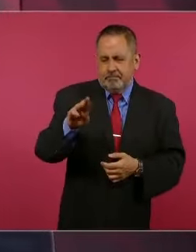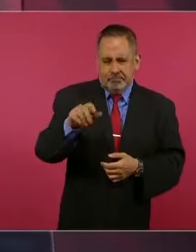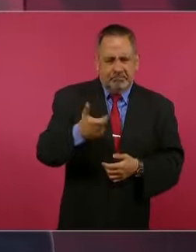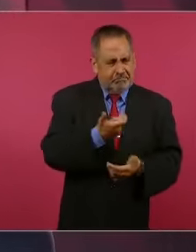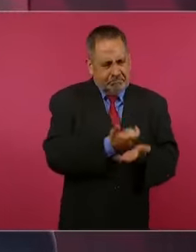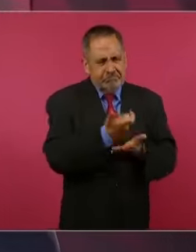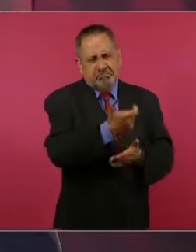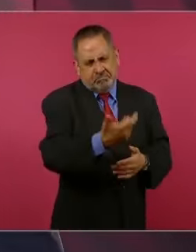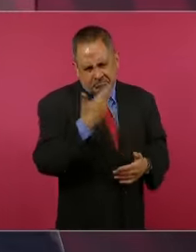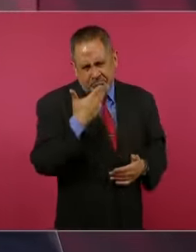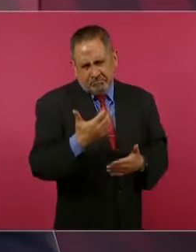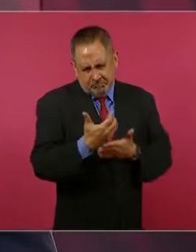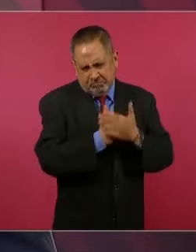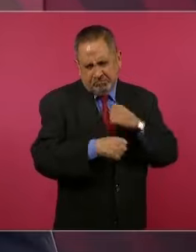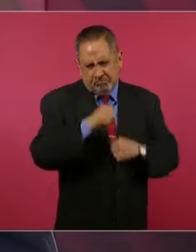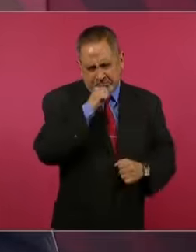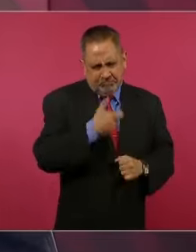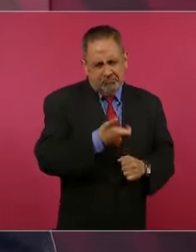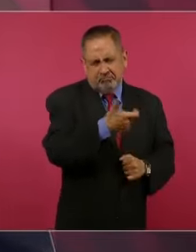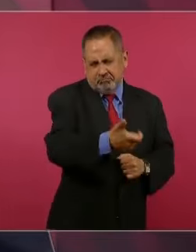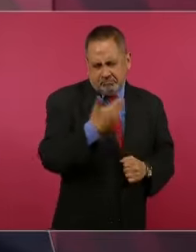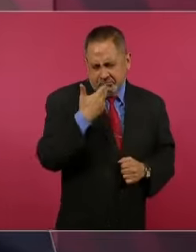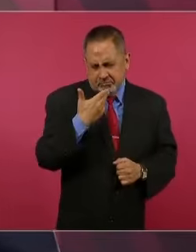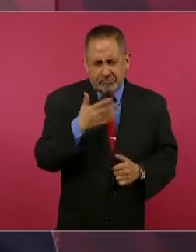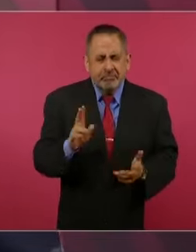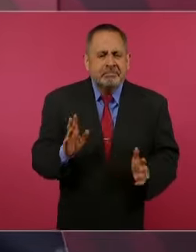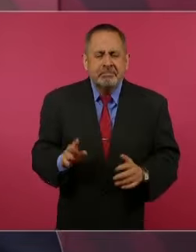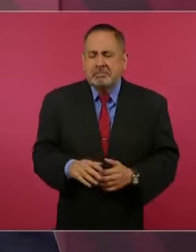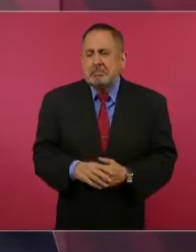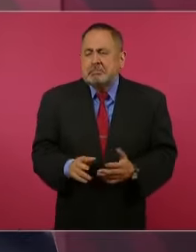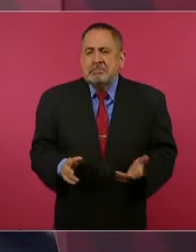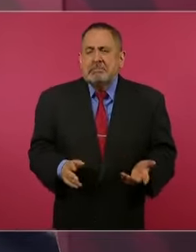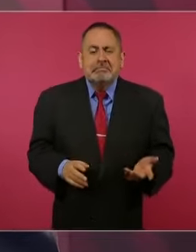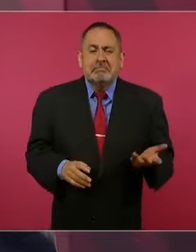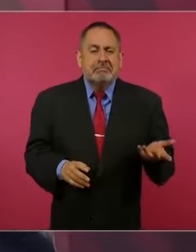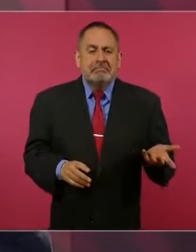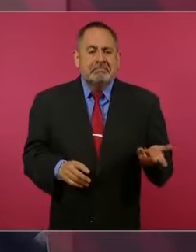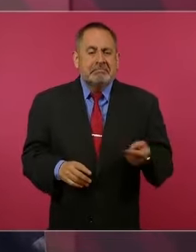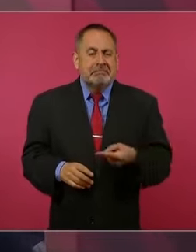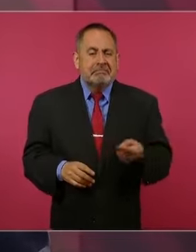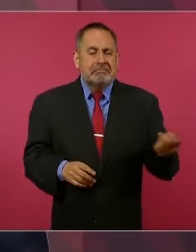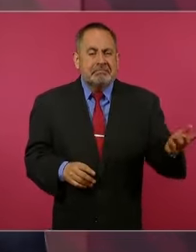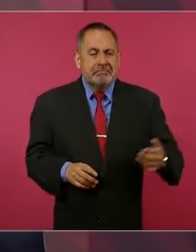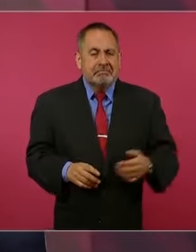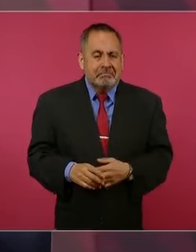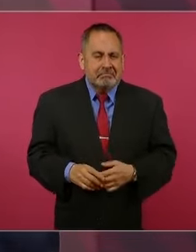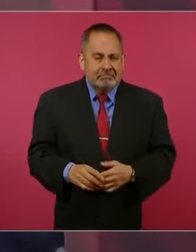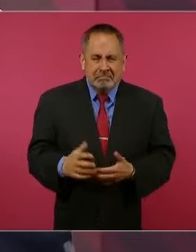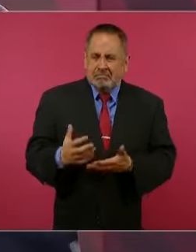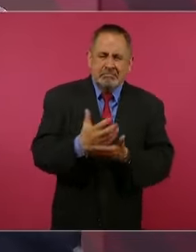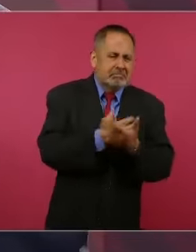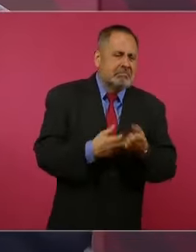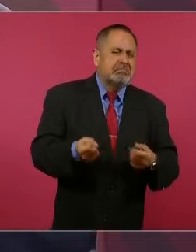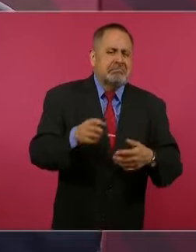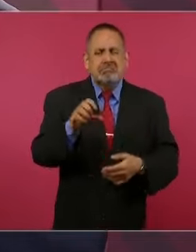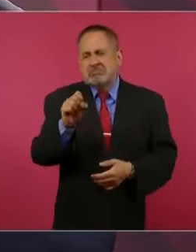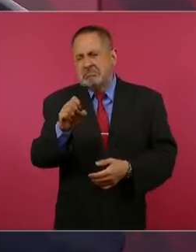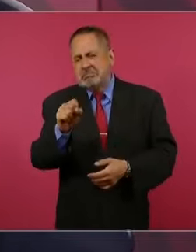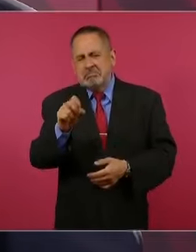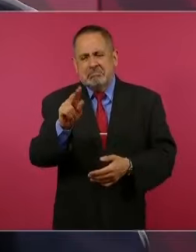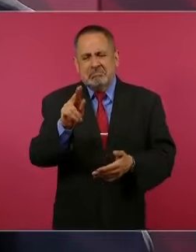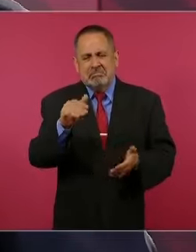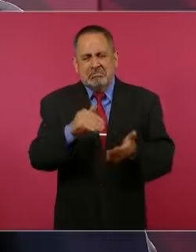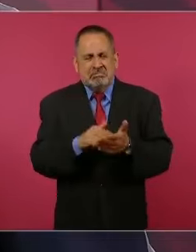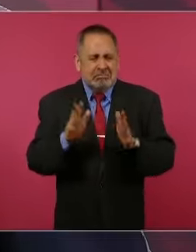pagan bien pero de todas maneras que ganarán 60